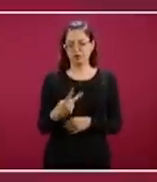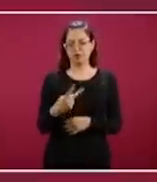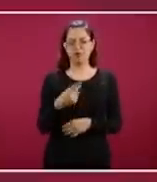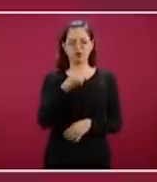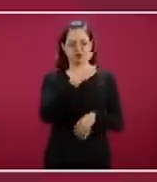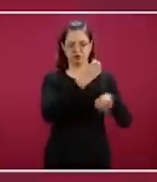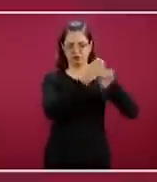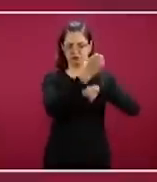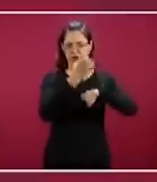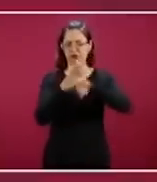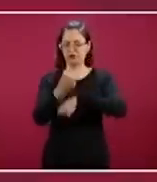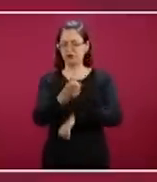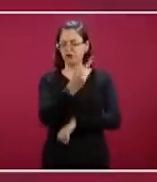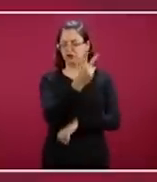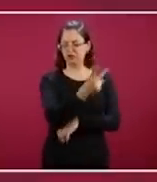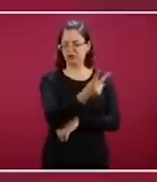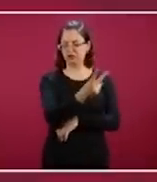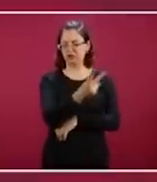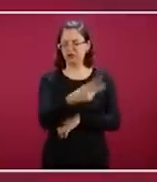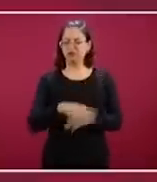de los estados,